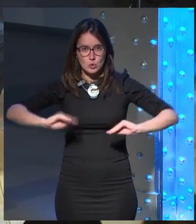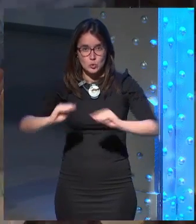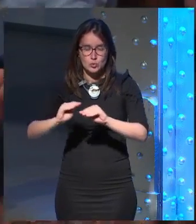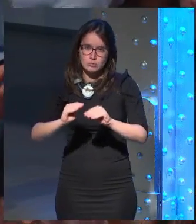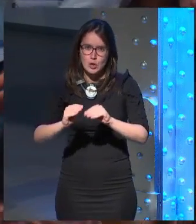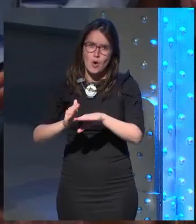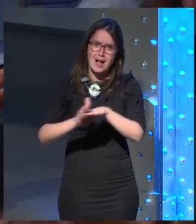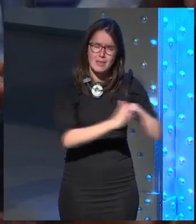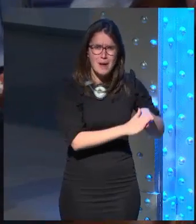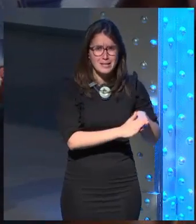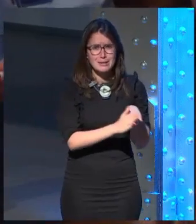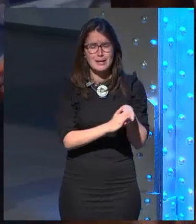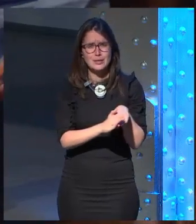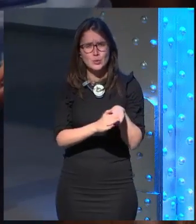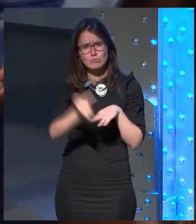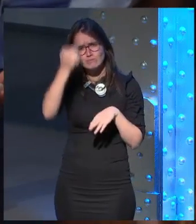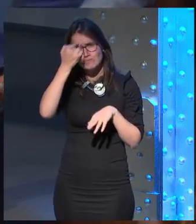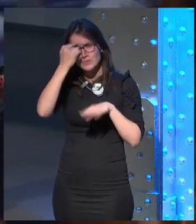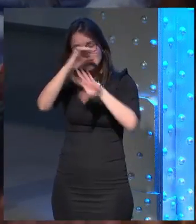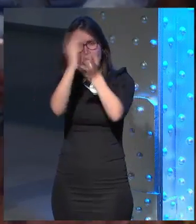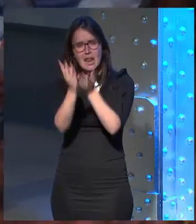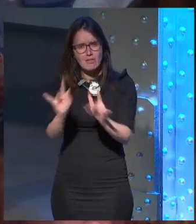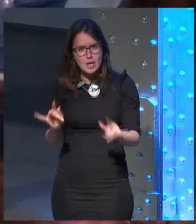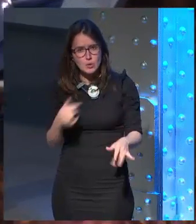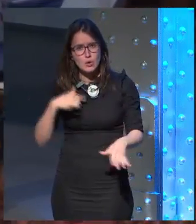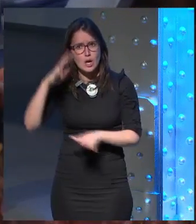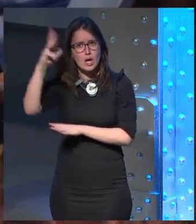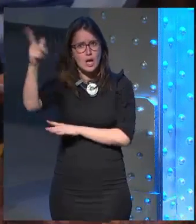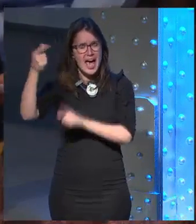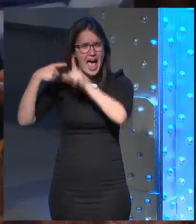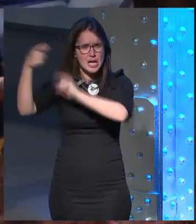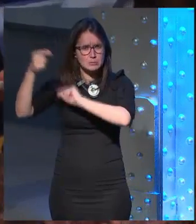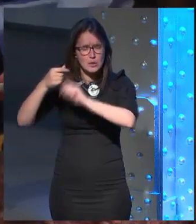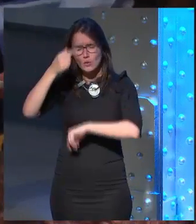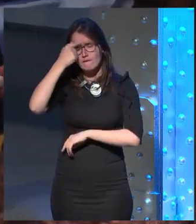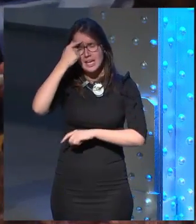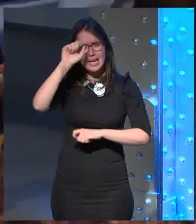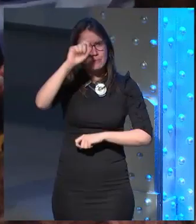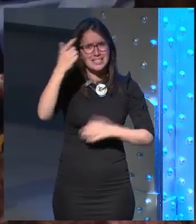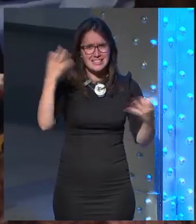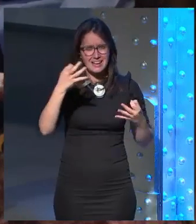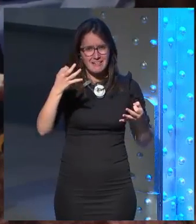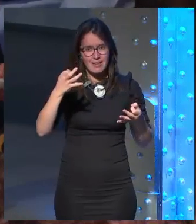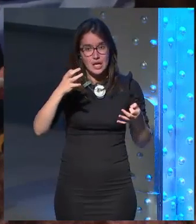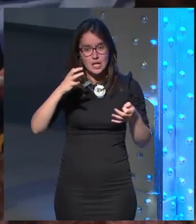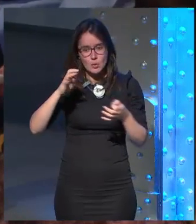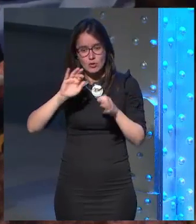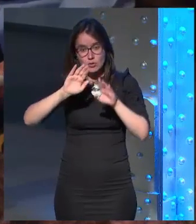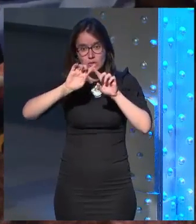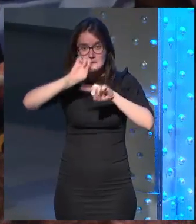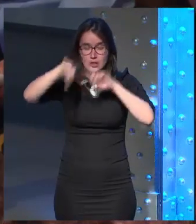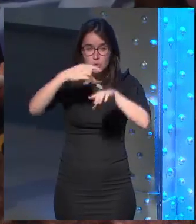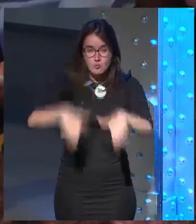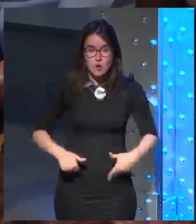¿qué es lo que más echaba de menos de la Tierra cuando estaba en el espacio? ¿Y qué es lo que más echaba de menos del espacio cuando volvió a la Tierra?